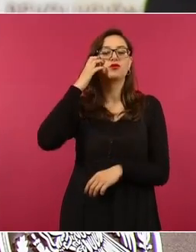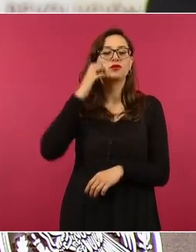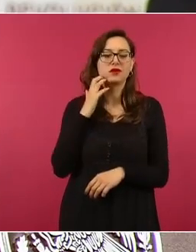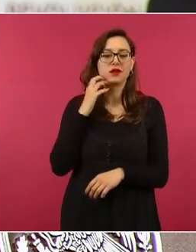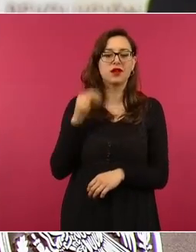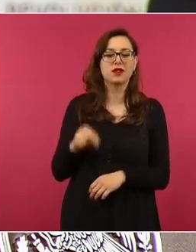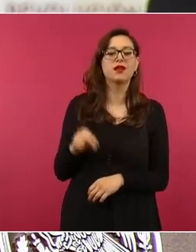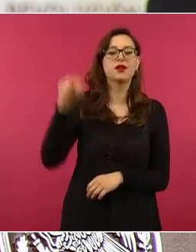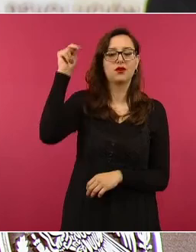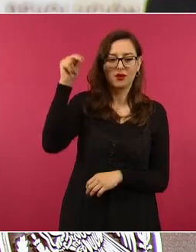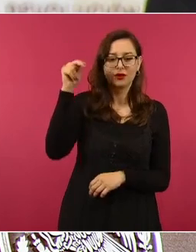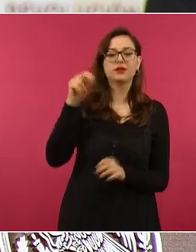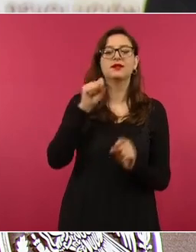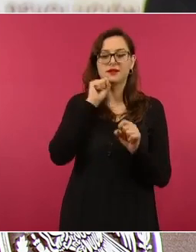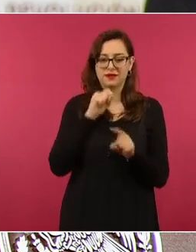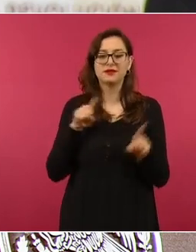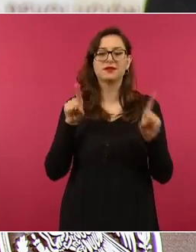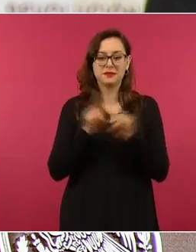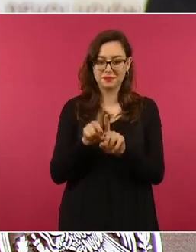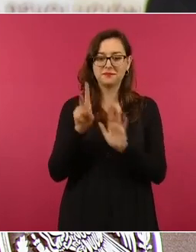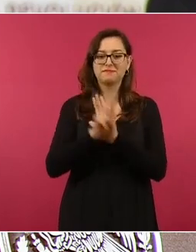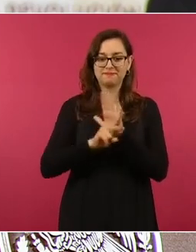también su video.